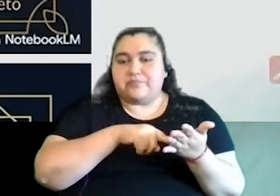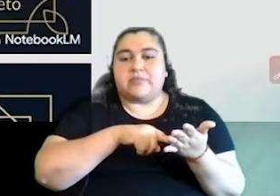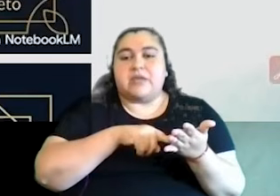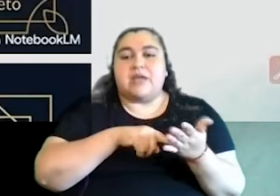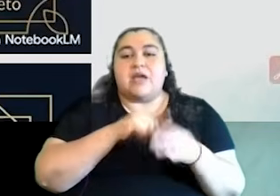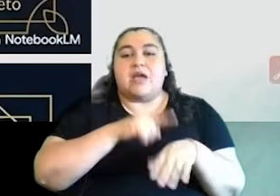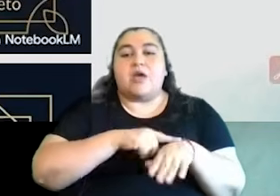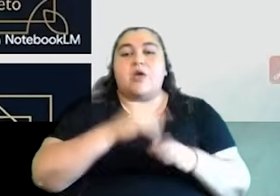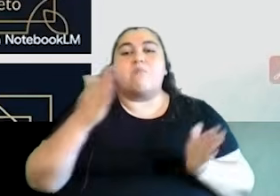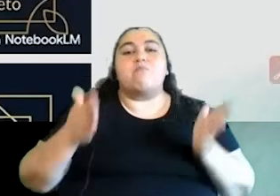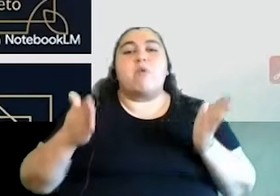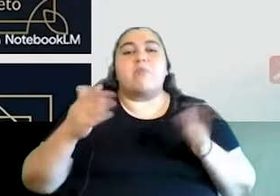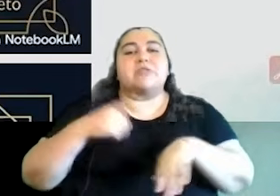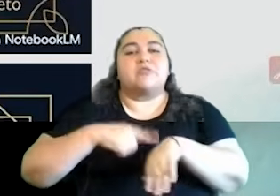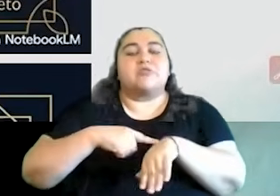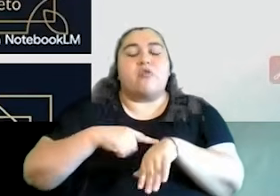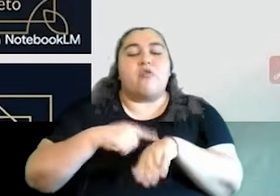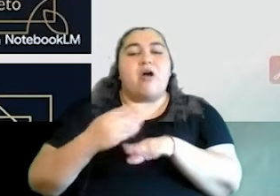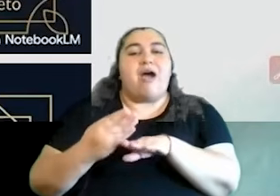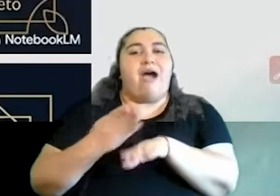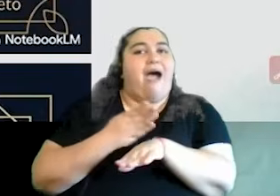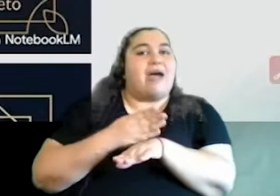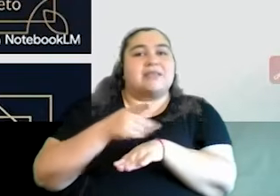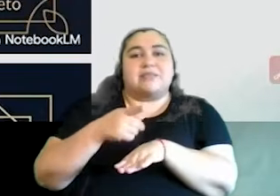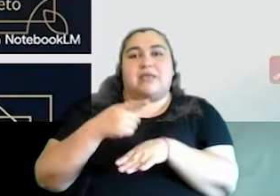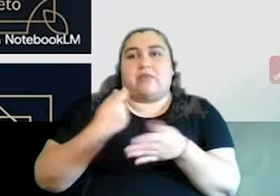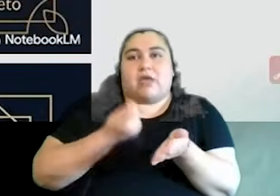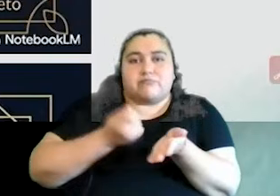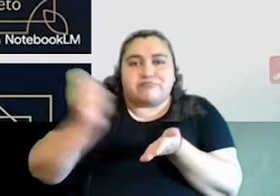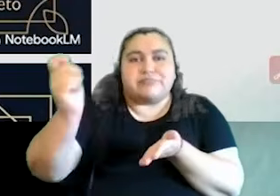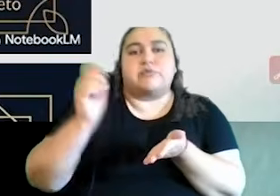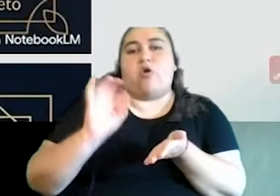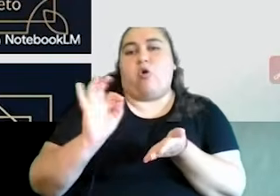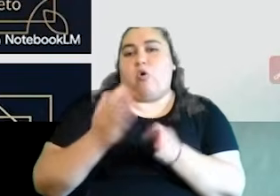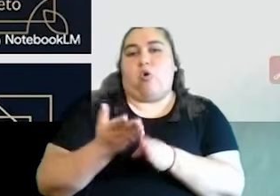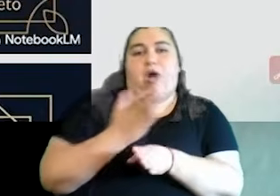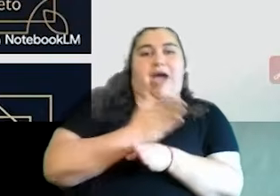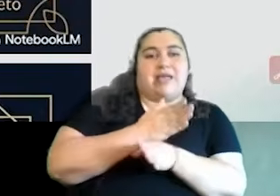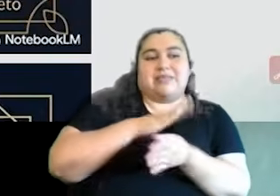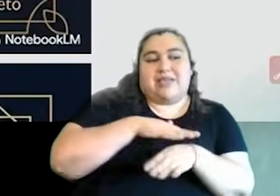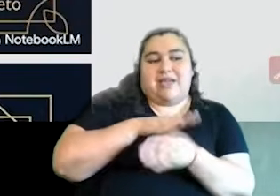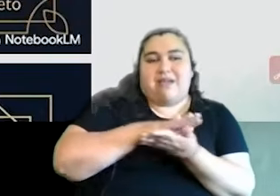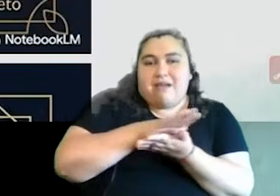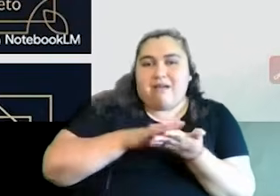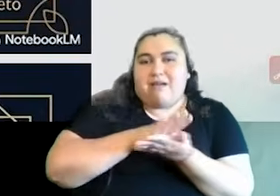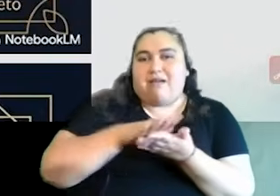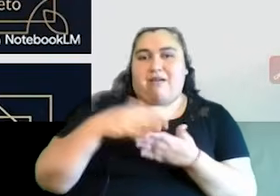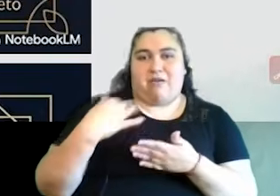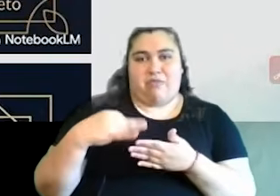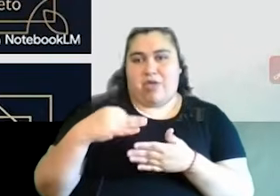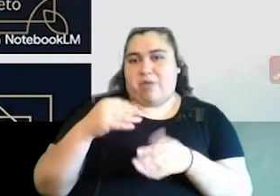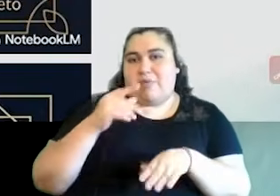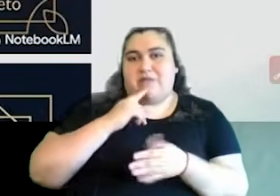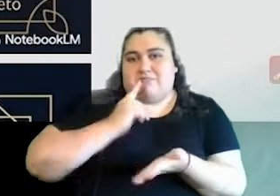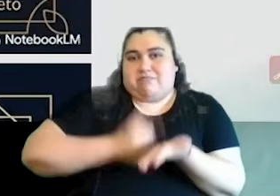de determinación de oficio o la notificación de la notificación de la resolución de determinación de oficio.